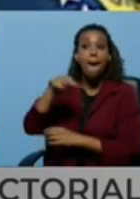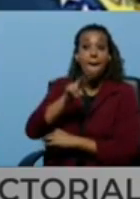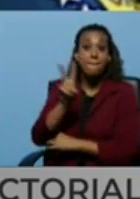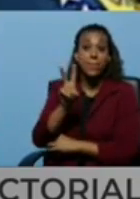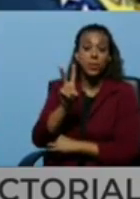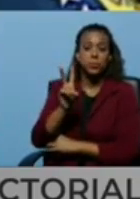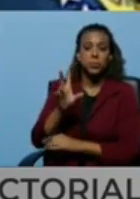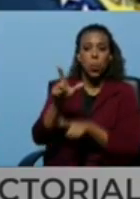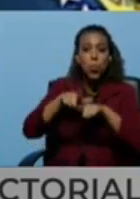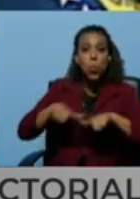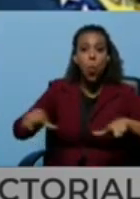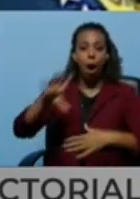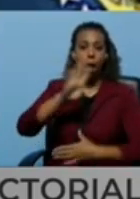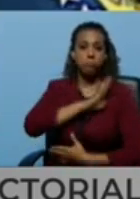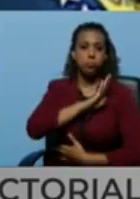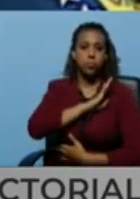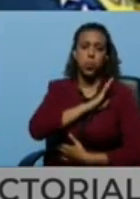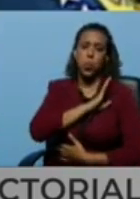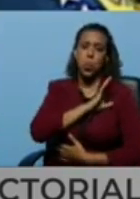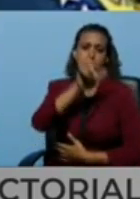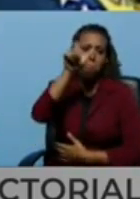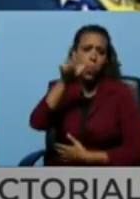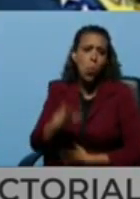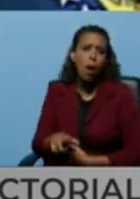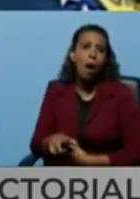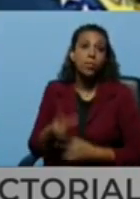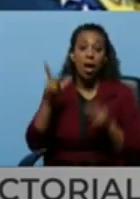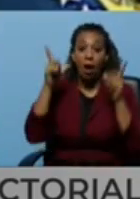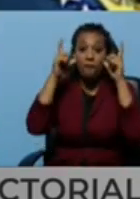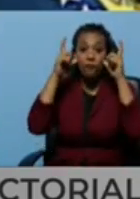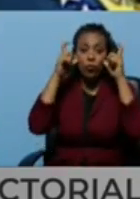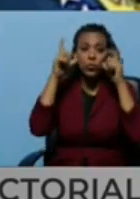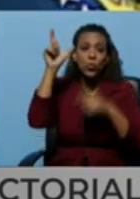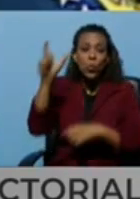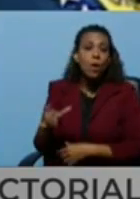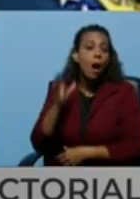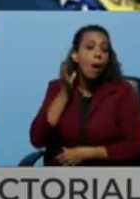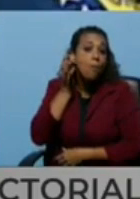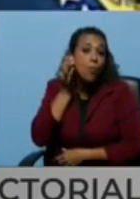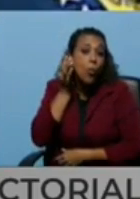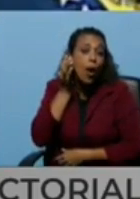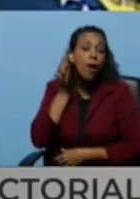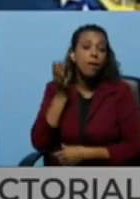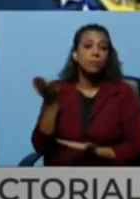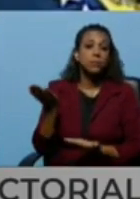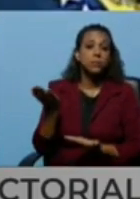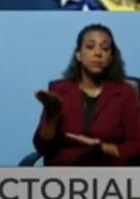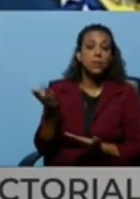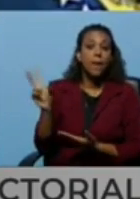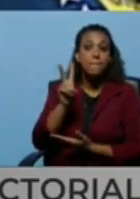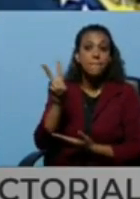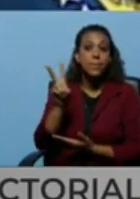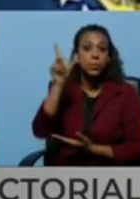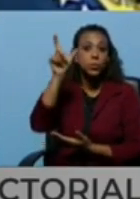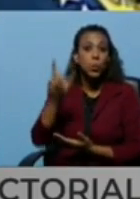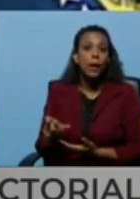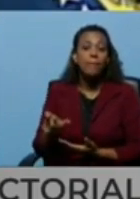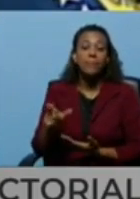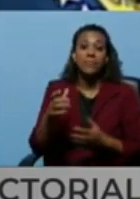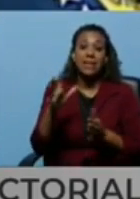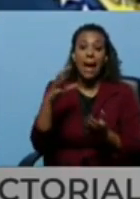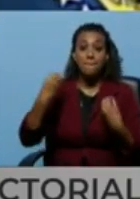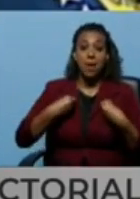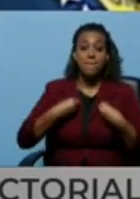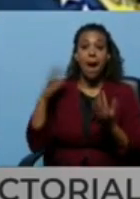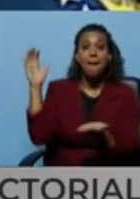venezolana, una señora venezolana, si tienes la foto de la muchacha venezolana de Maracay,